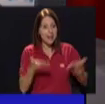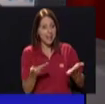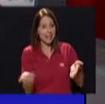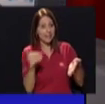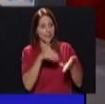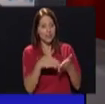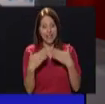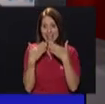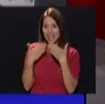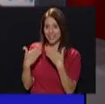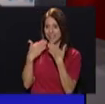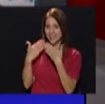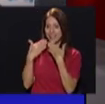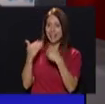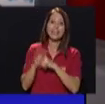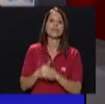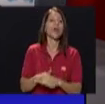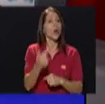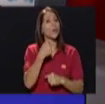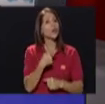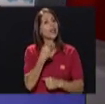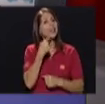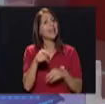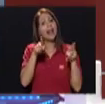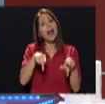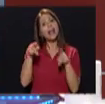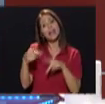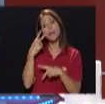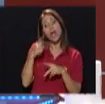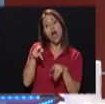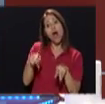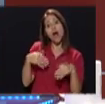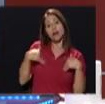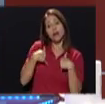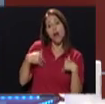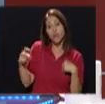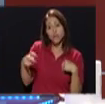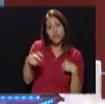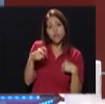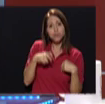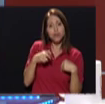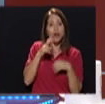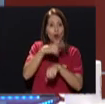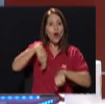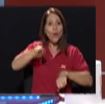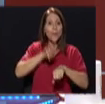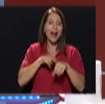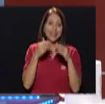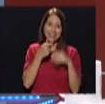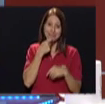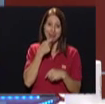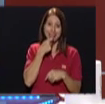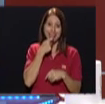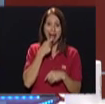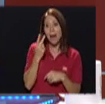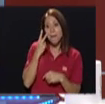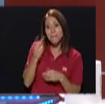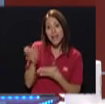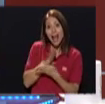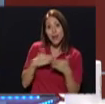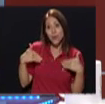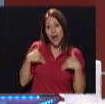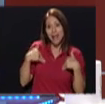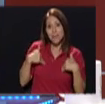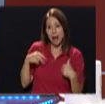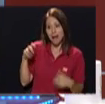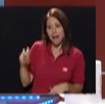más. Gracias. Como les comentaba yo, la gente tiende a ver esta relación como normal y hasta simpática, ¿verdad? Tardan en ver algún